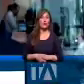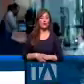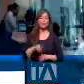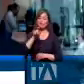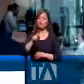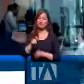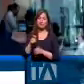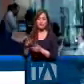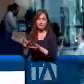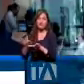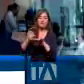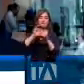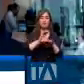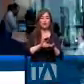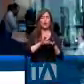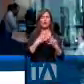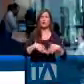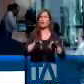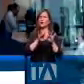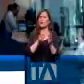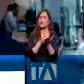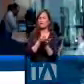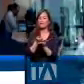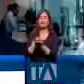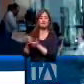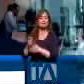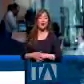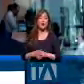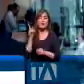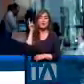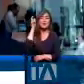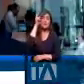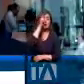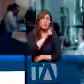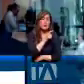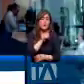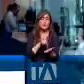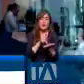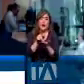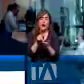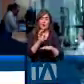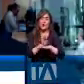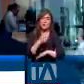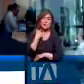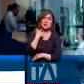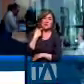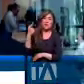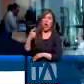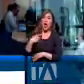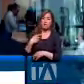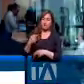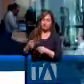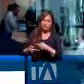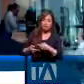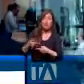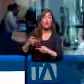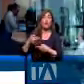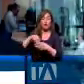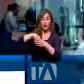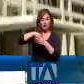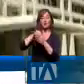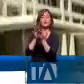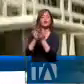financiamiento. Es un monto importante que es difícil de cubrir. Por eso es que es tan importante también llegar a esa renegociación con el